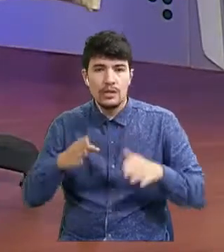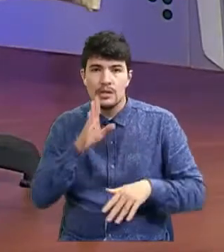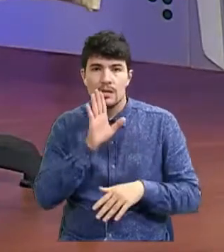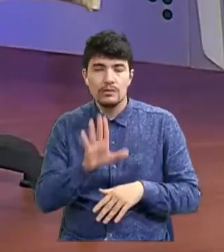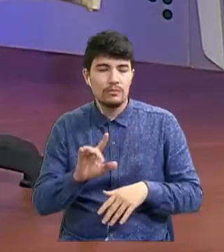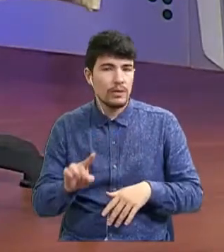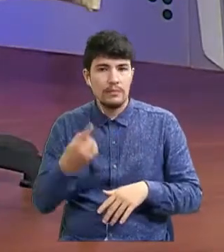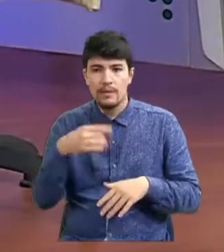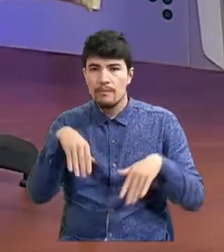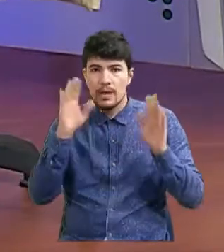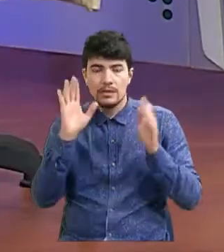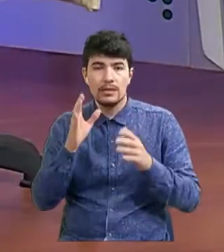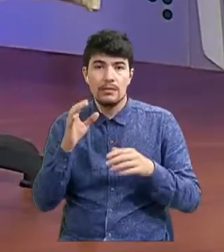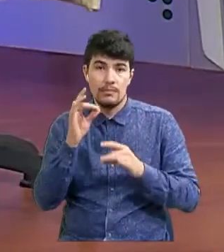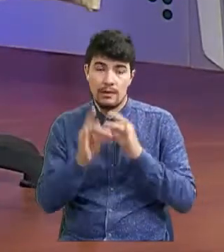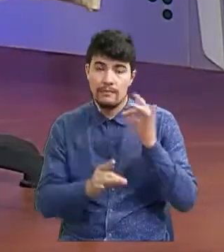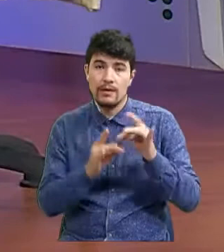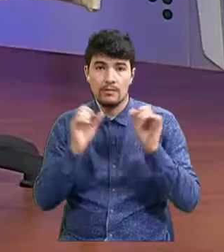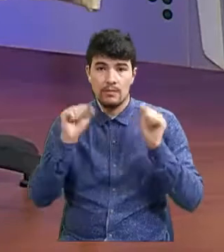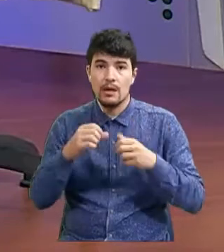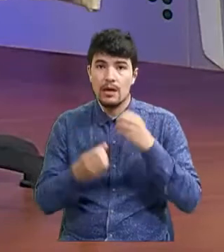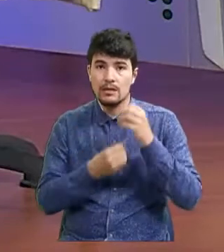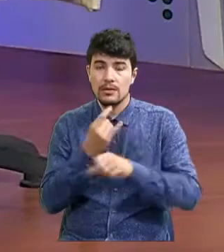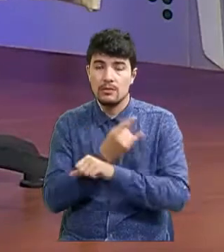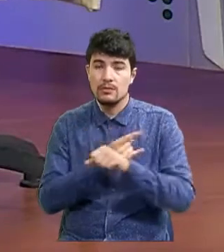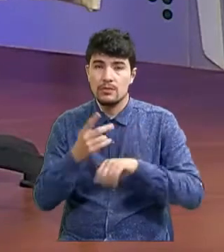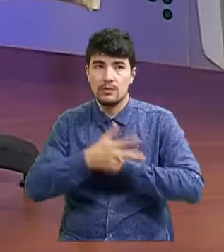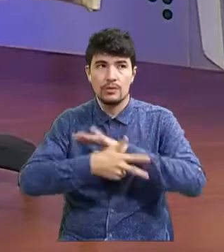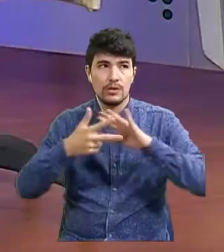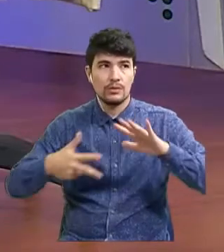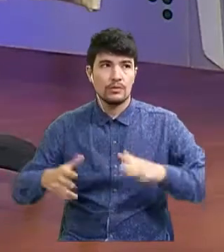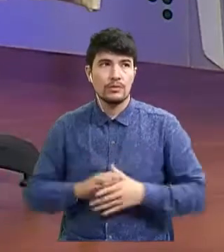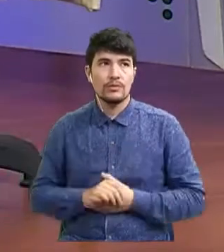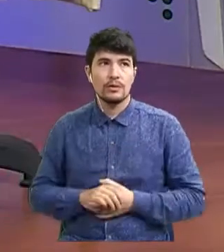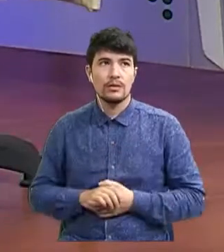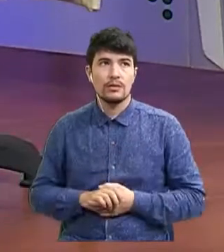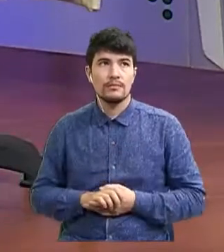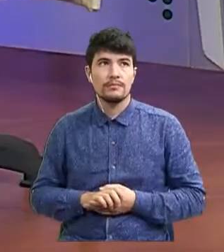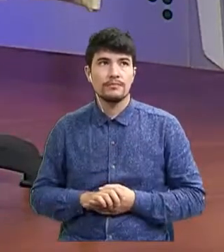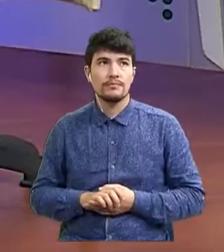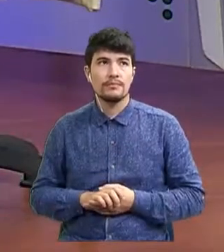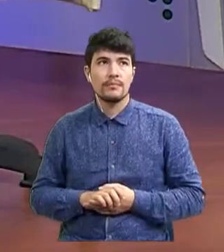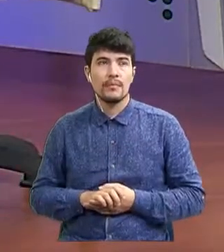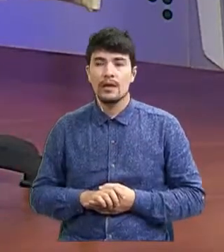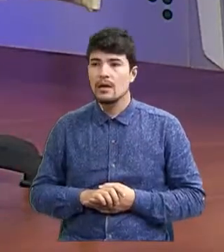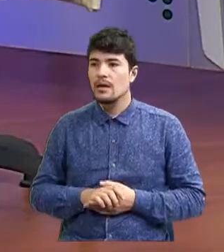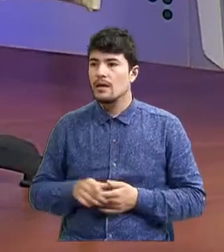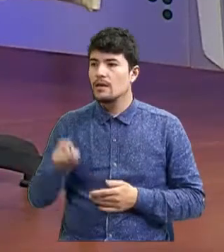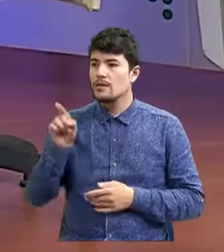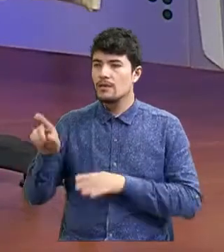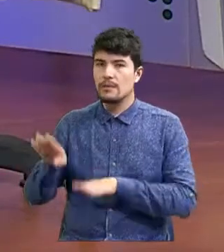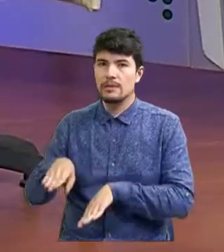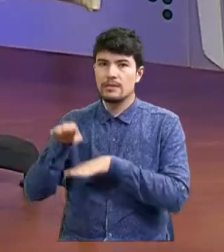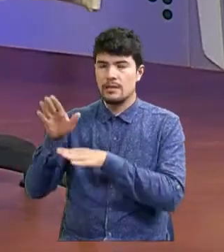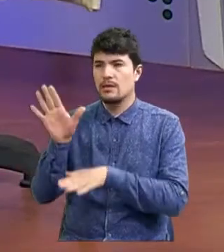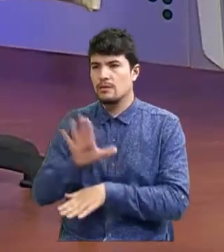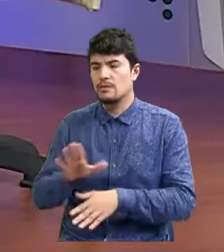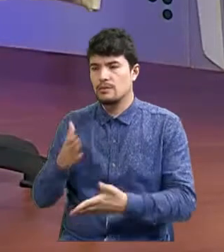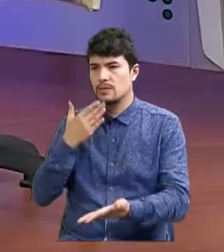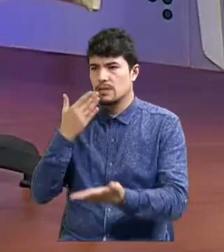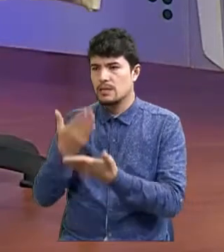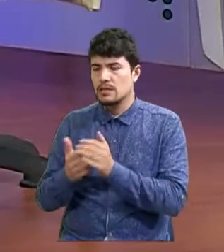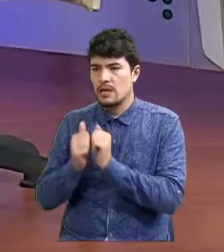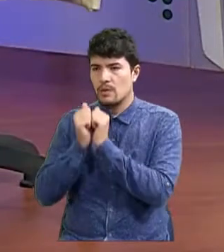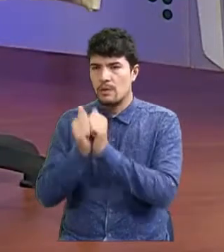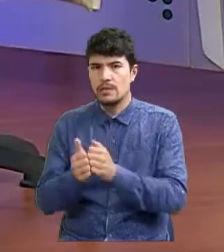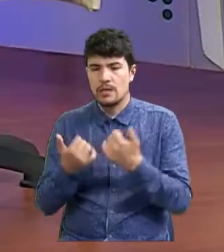constituyente primario, y perfectamente pueden, claro, hacer uso, sí, de esa constituyente. Pues José María Gamboa, usted de representante a Zonal Judicial, muchísimas gracias por estar con